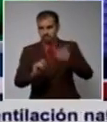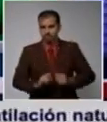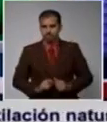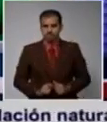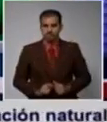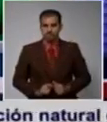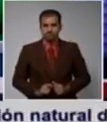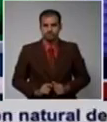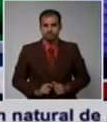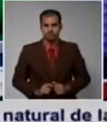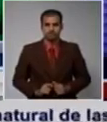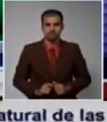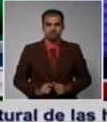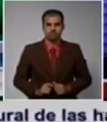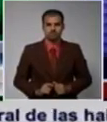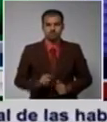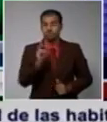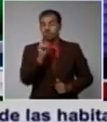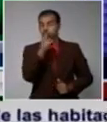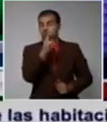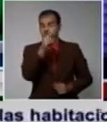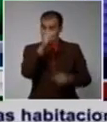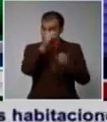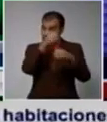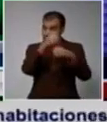procesaron en el día de ayer